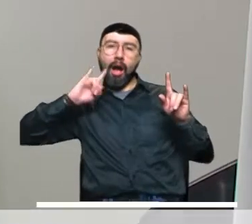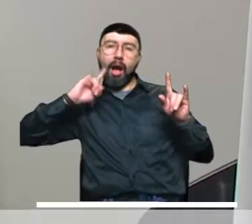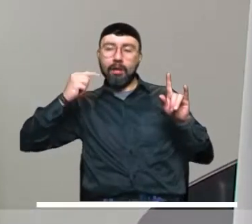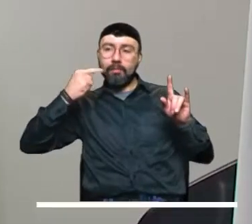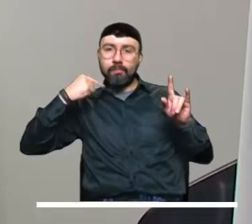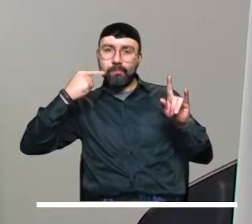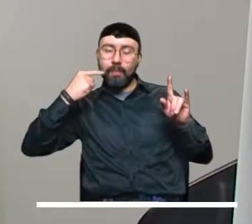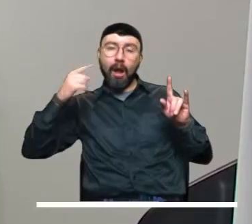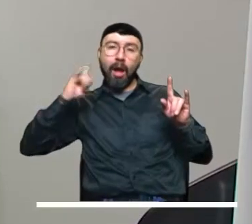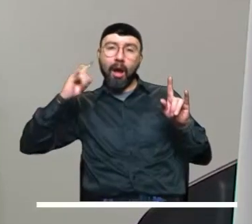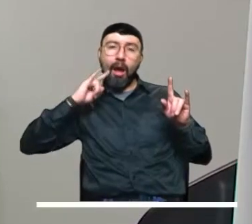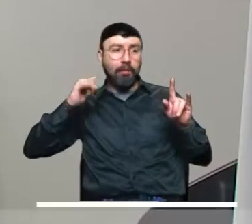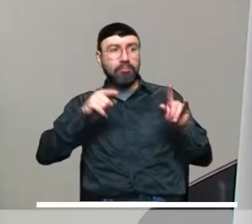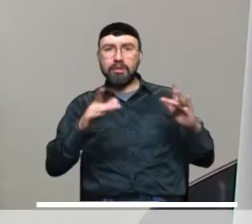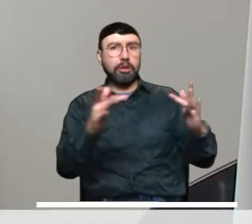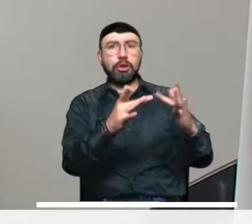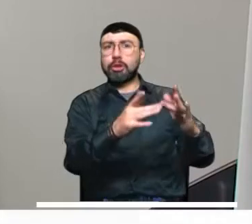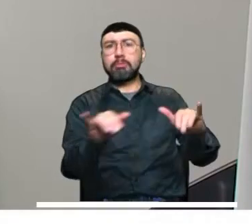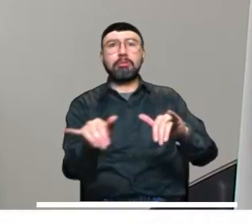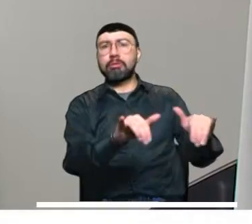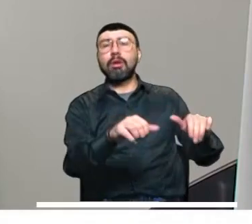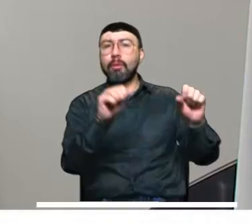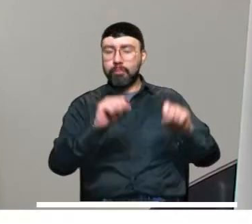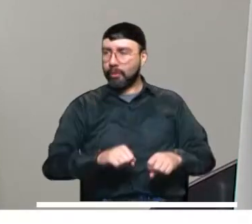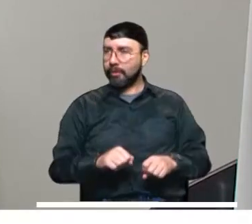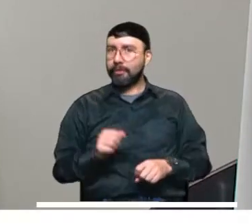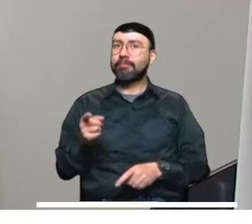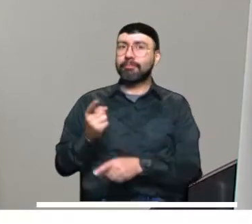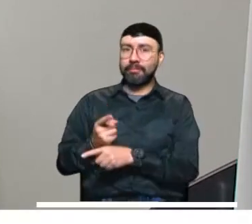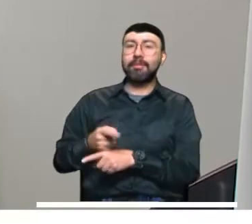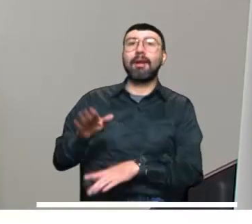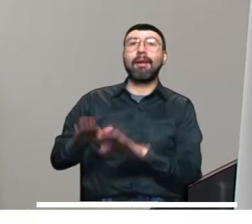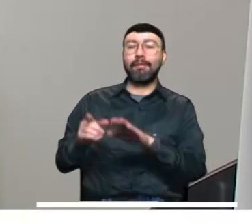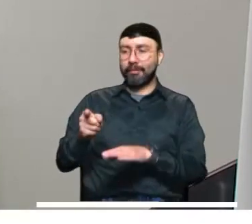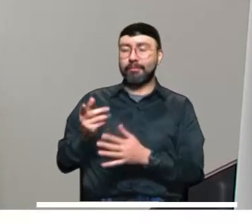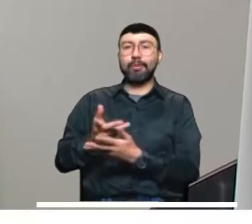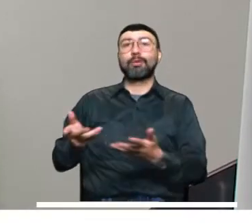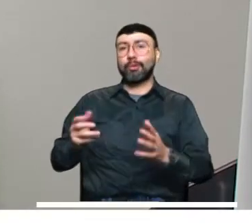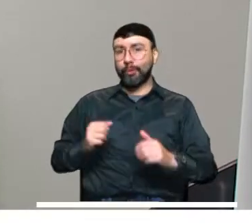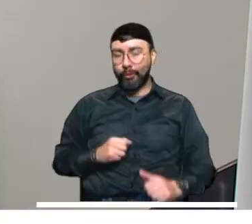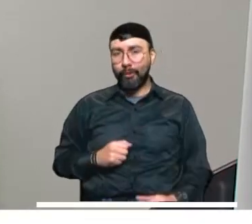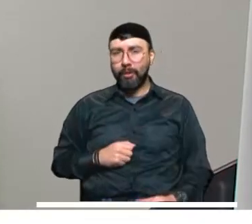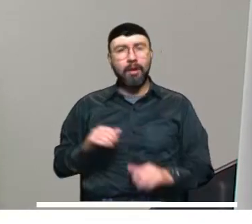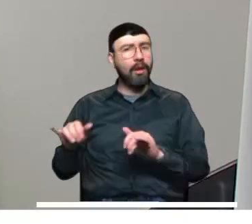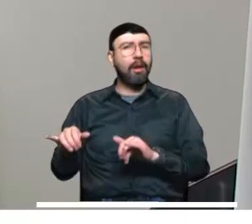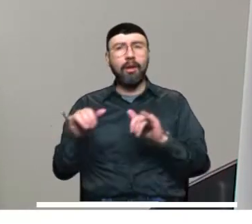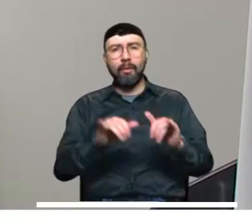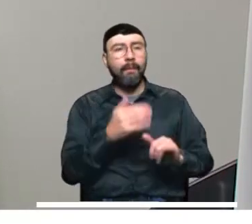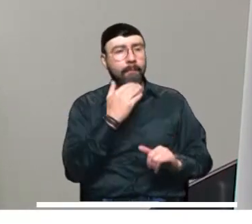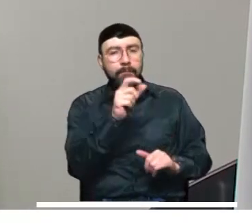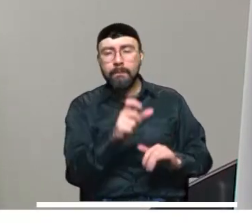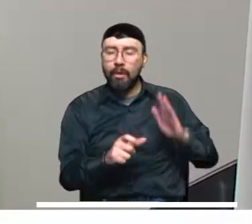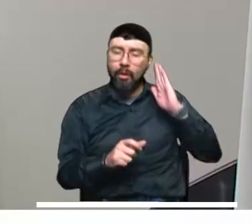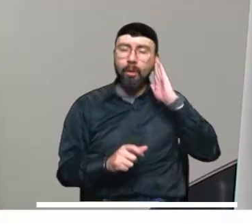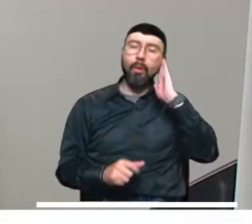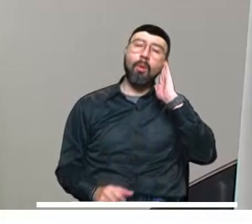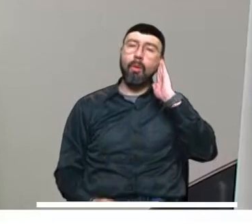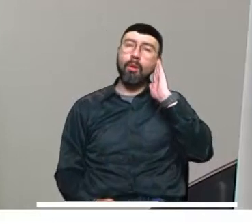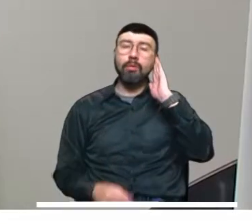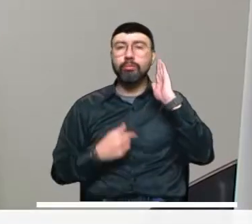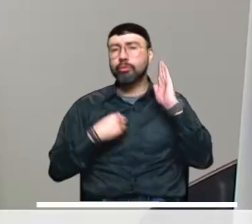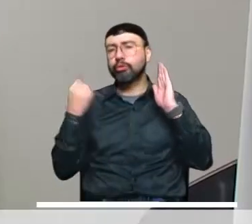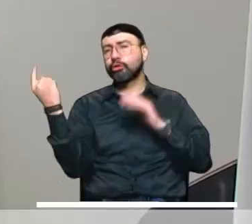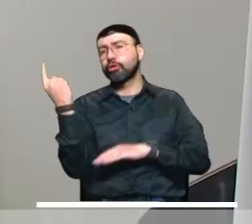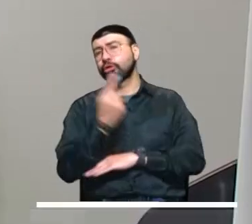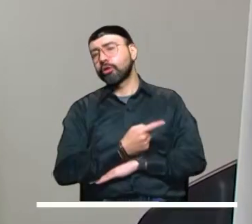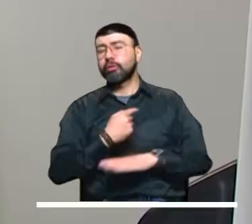tan conectadas que pueden llegar y puede pasar este tipo de cosas. Lo mismo pasa con un celular, todo el tiempo estamos con los